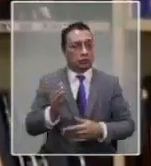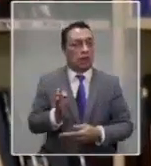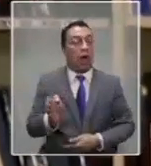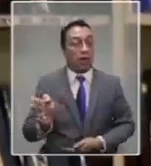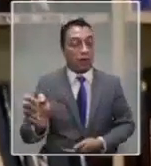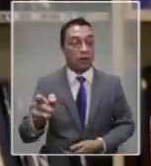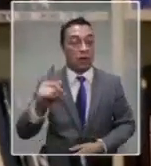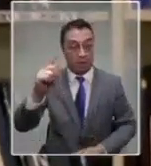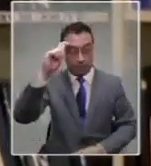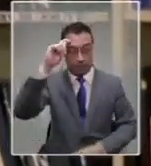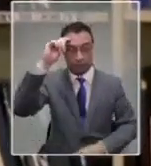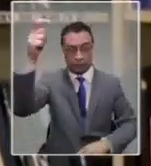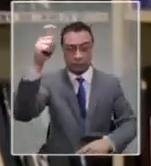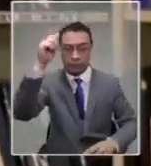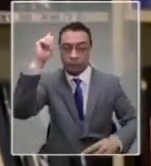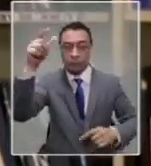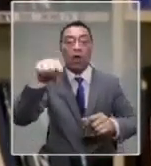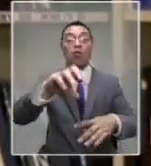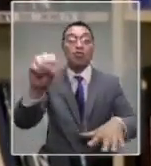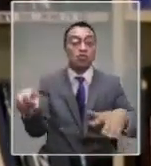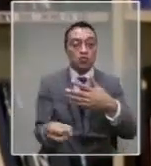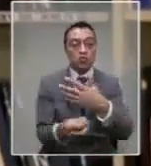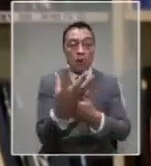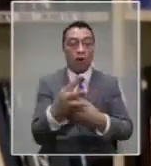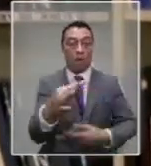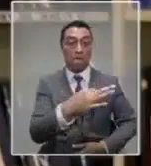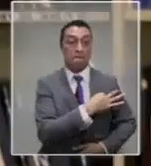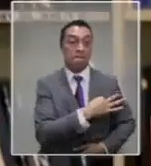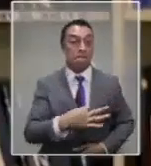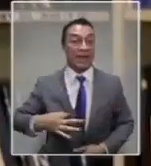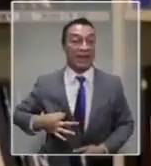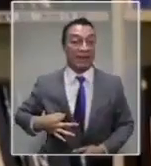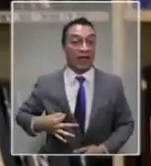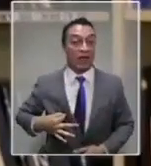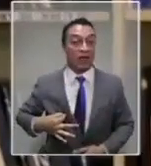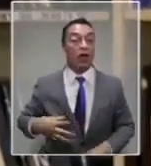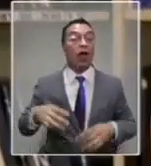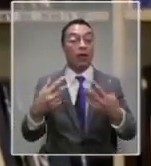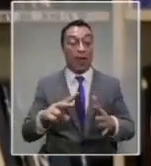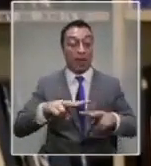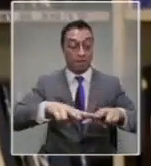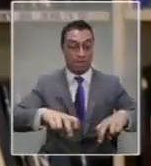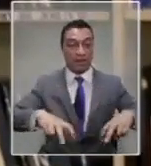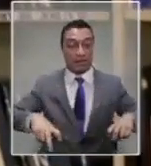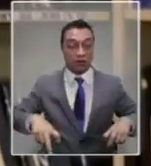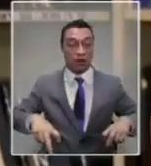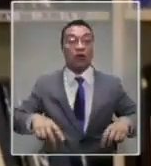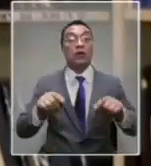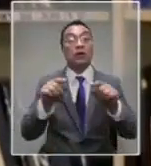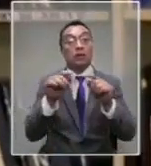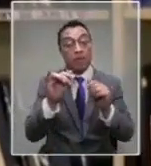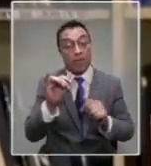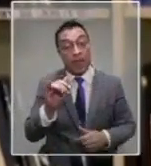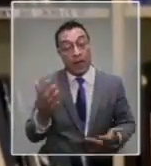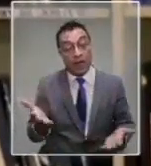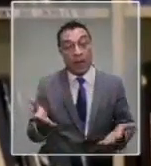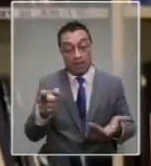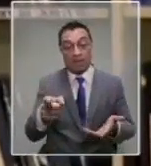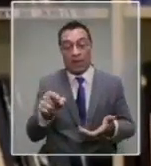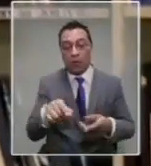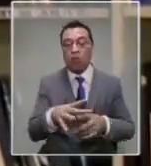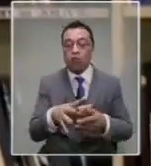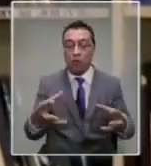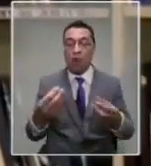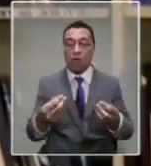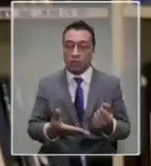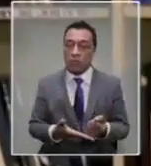avanzado. Pienso que la creación del nuevo ministerio, ¿no es cierto?, de investigación,